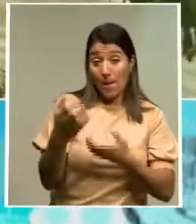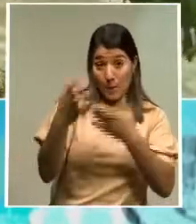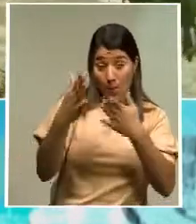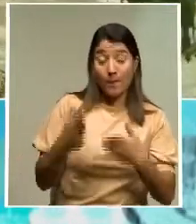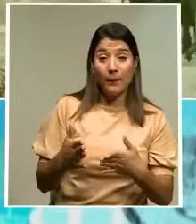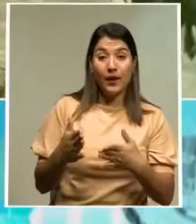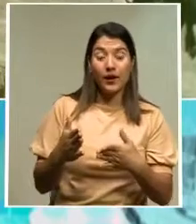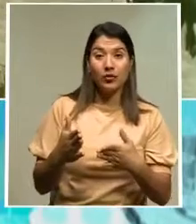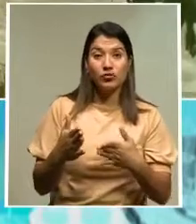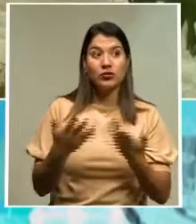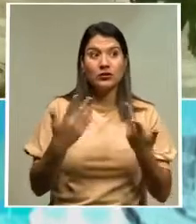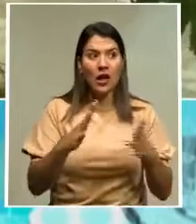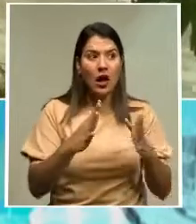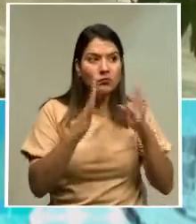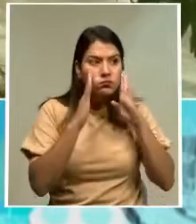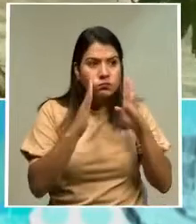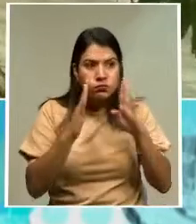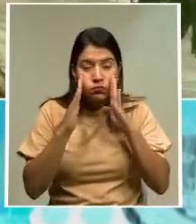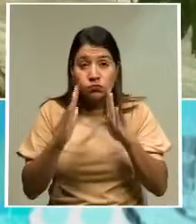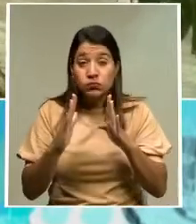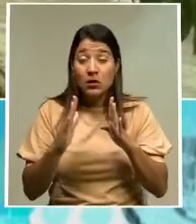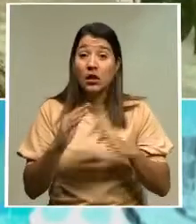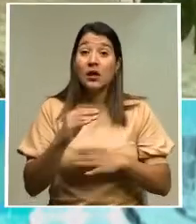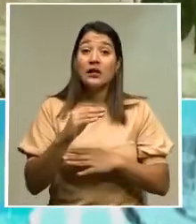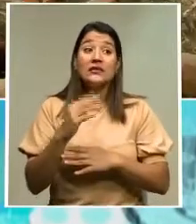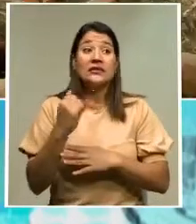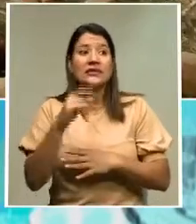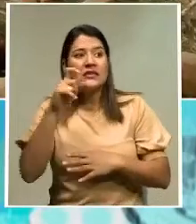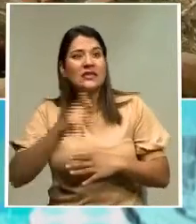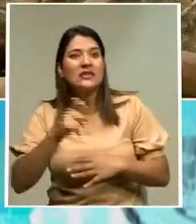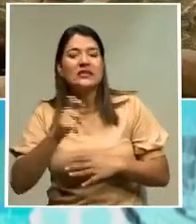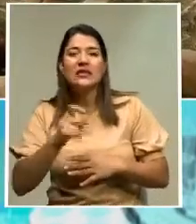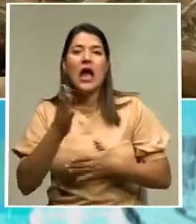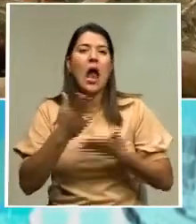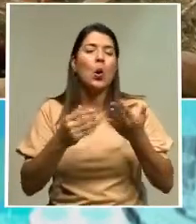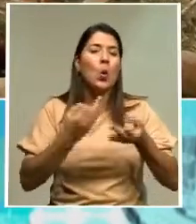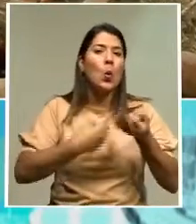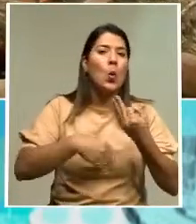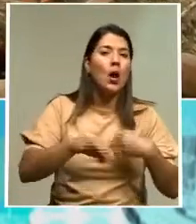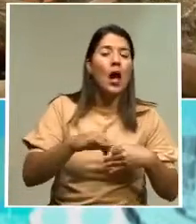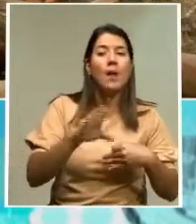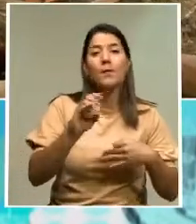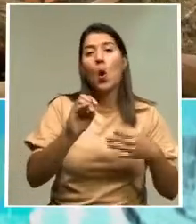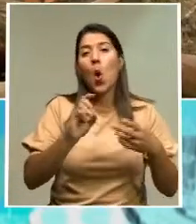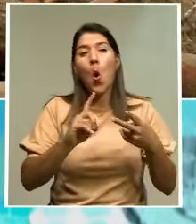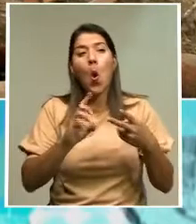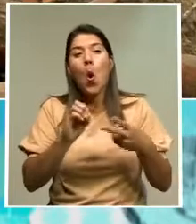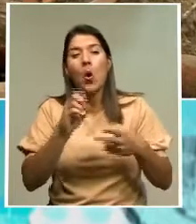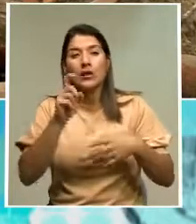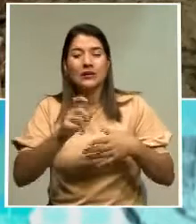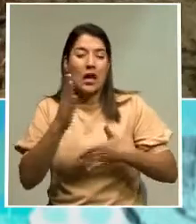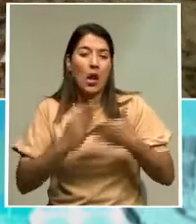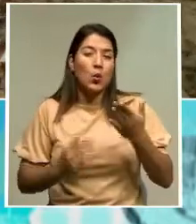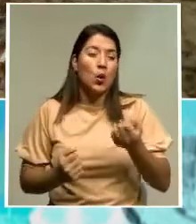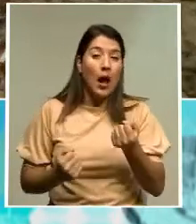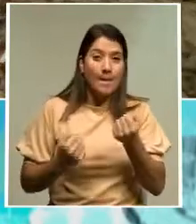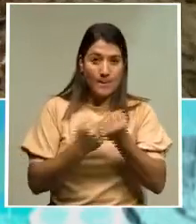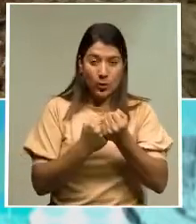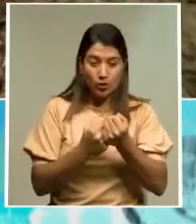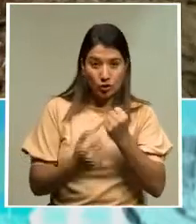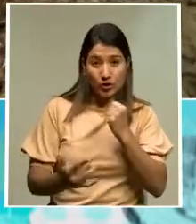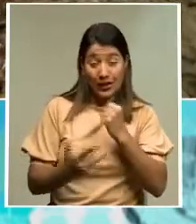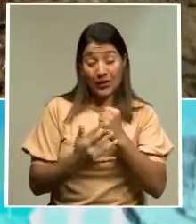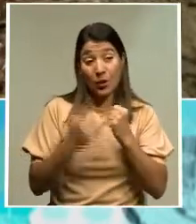situ y que en este momento pues requiere cambio o apoyos de personal con medidas técnicas o capacitación técnica